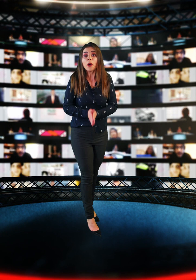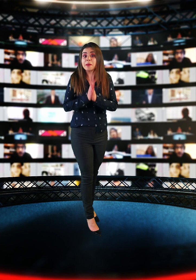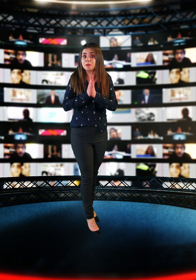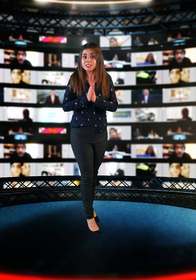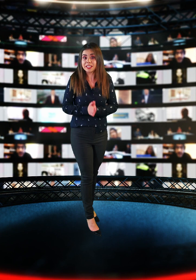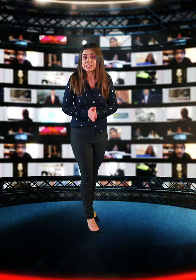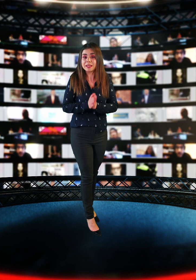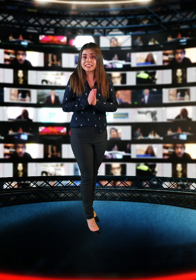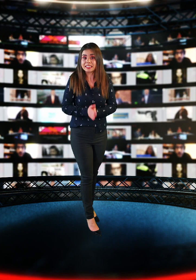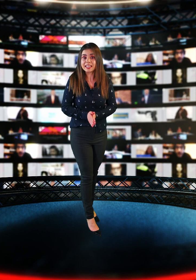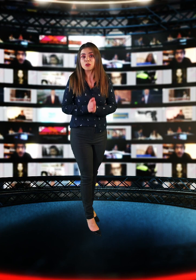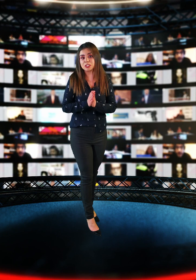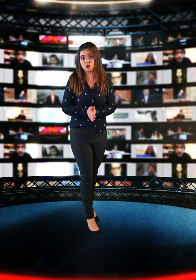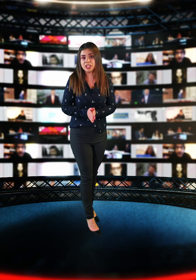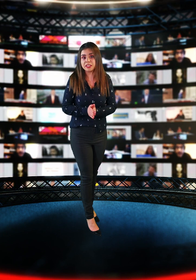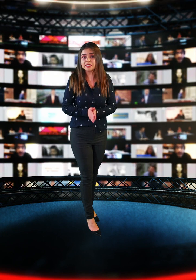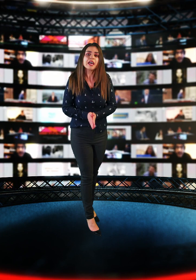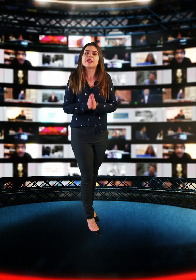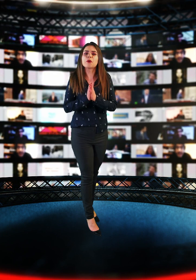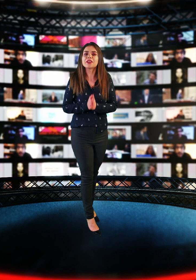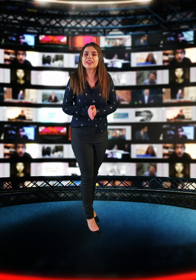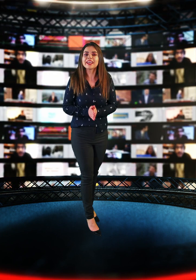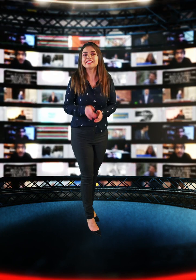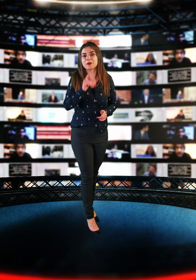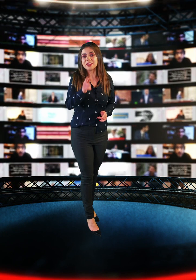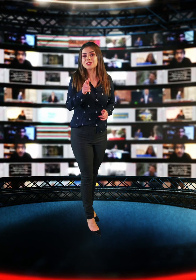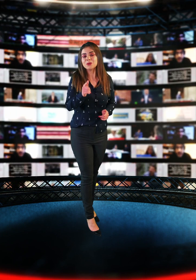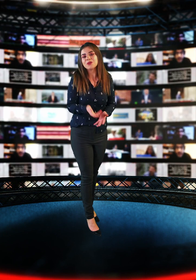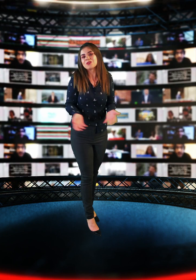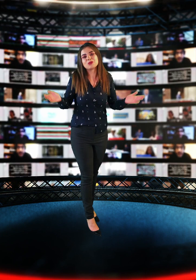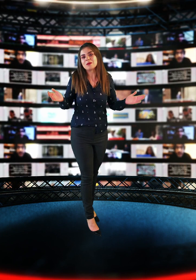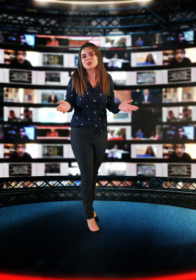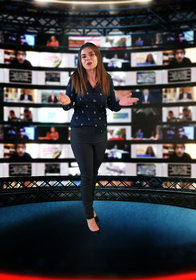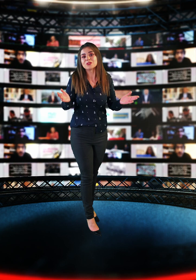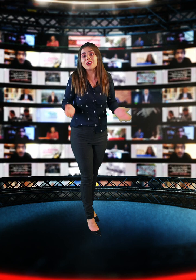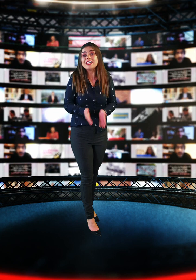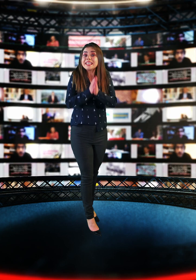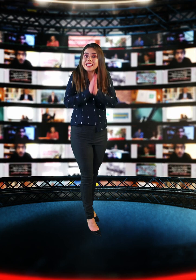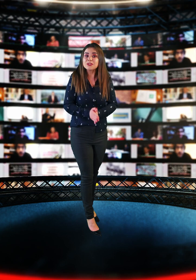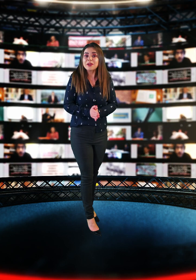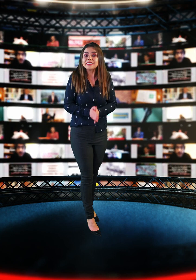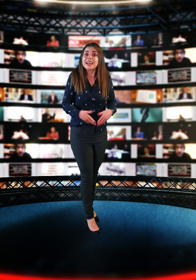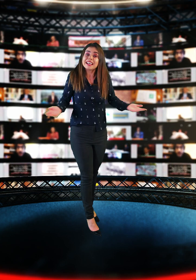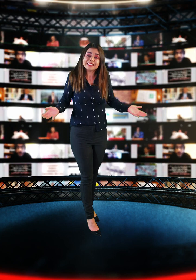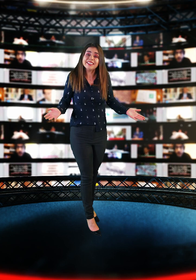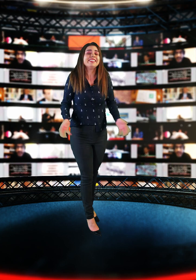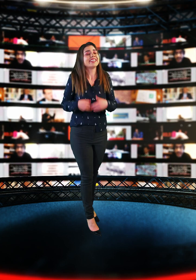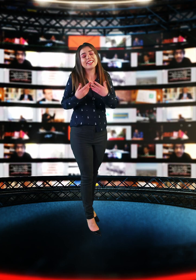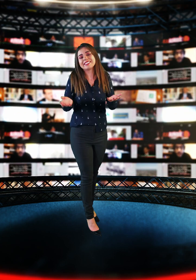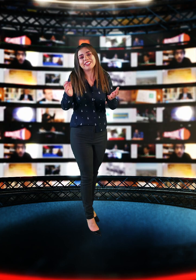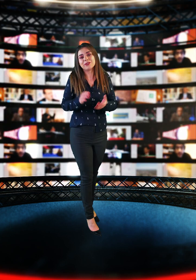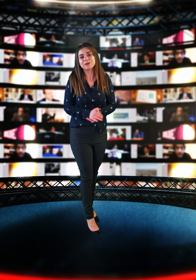confiarnos. Debemos de seguir las medidas sanitarias correspondientes. Recuerden que si te cuidas tú, nos cuidamos todos. Y esto es así